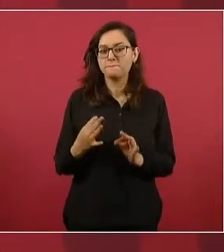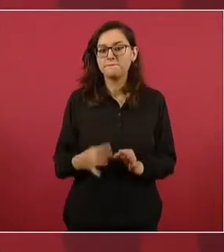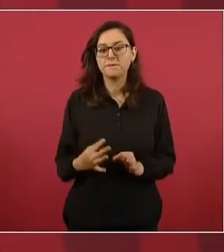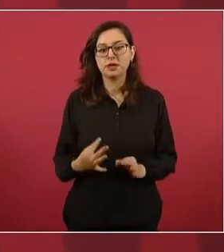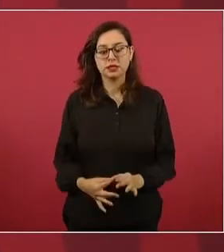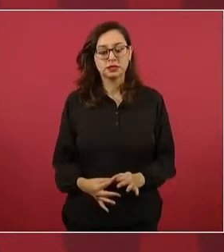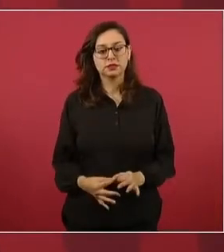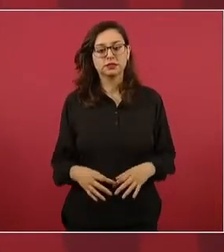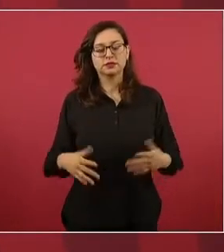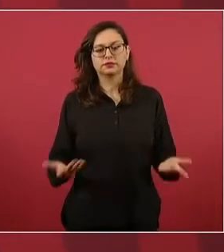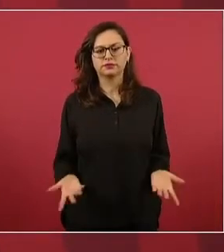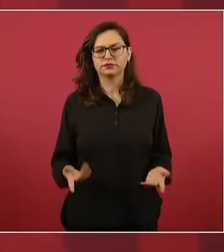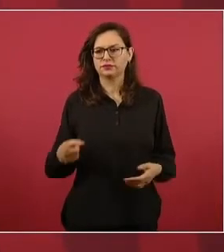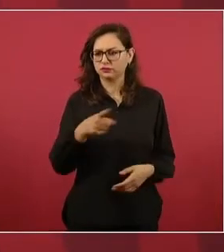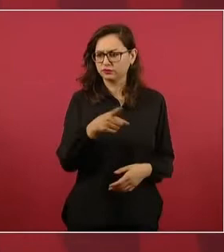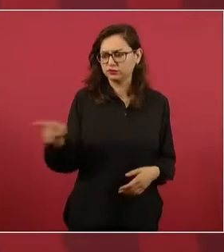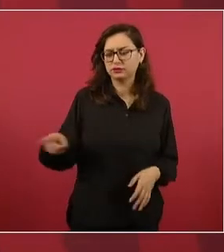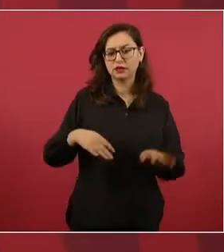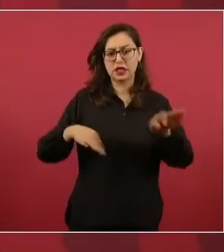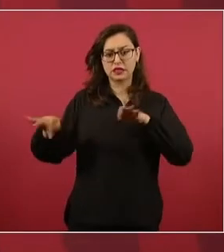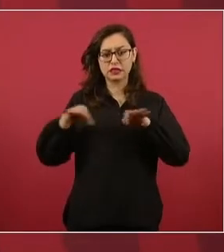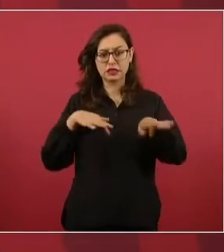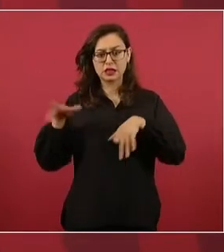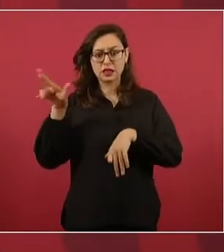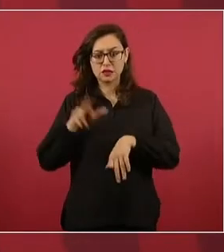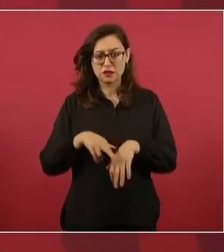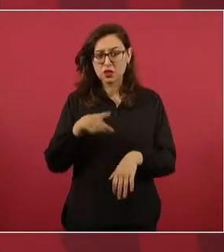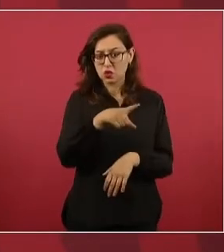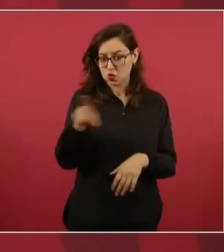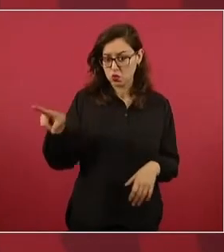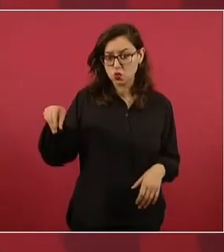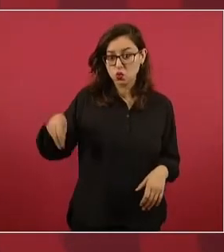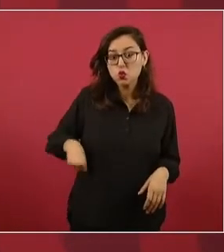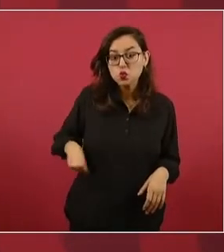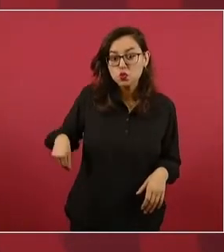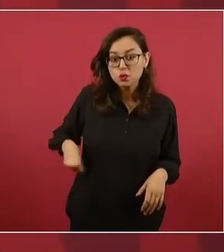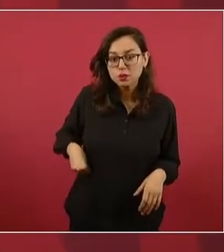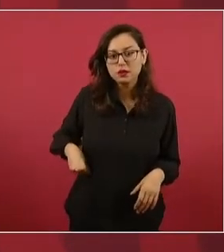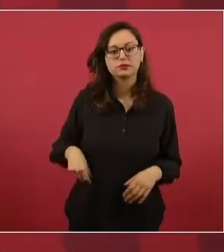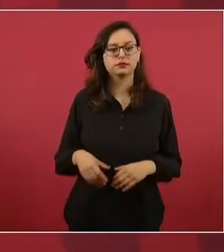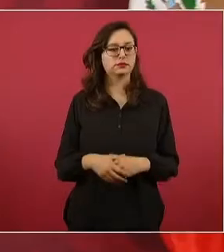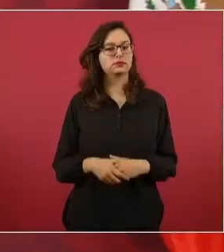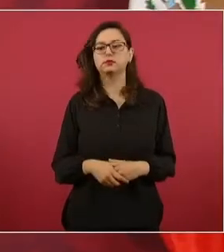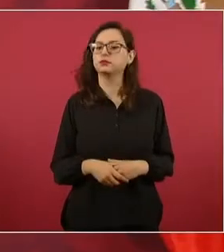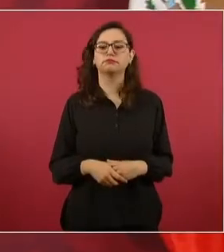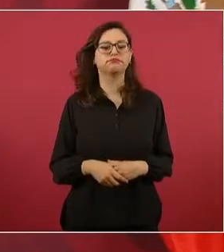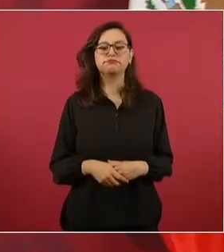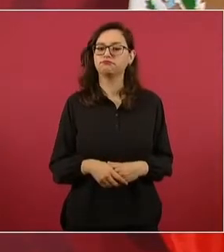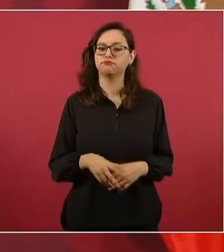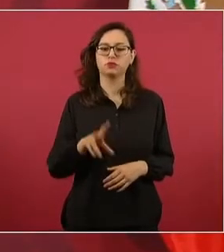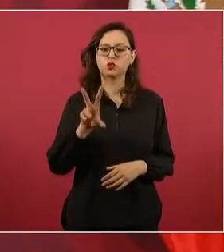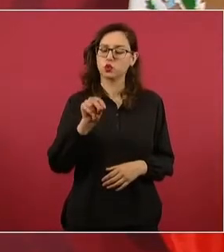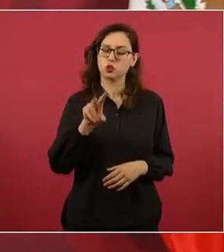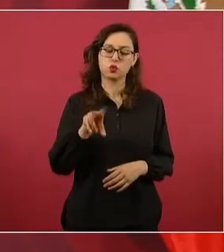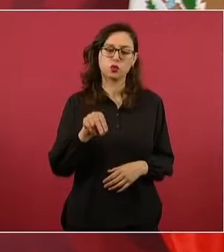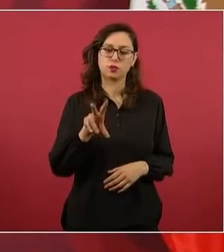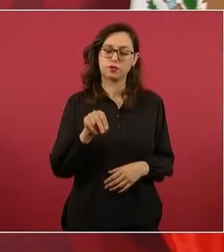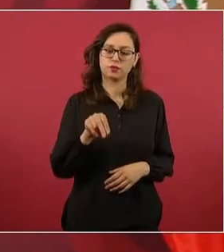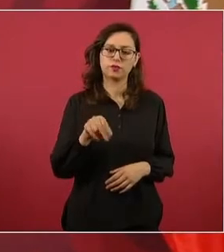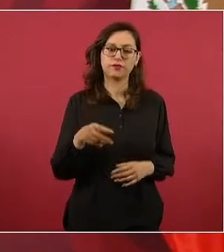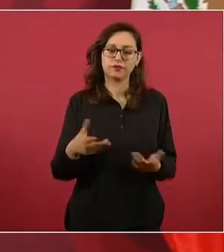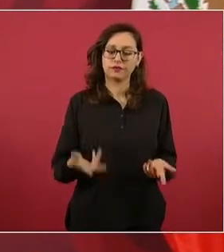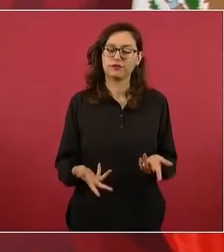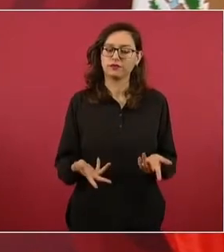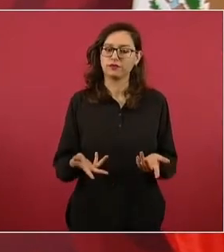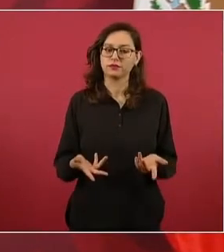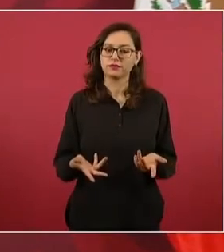culpar a los trabajadores, porque en efecto ellos deben de estar recibiendo la instrucción de que cobren,